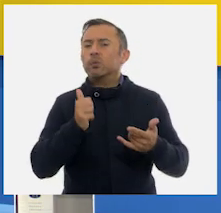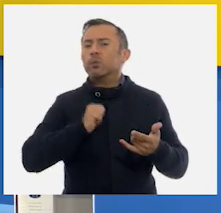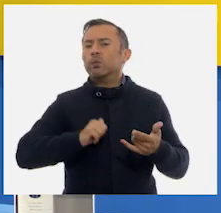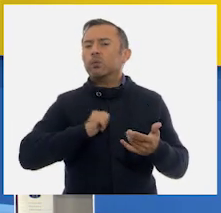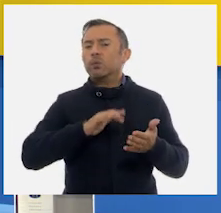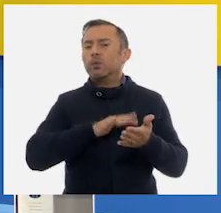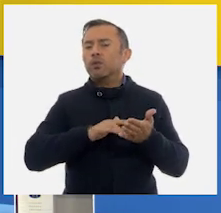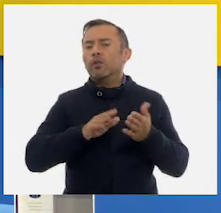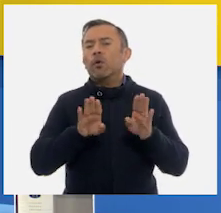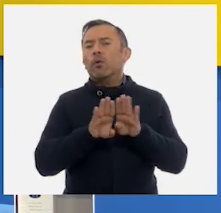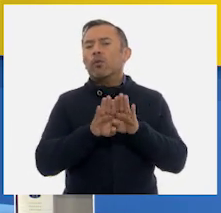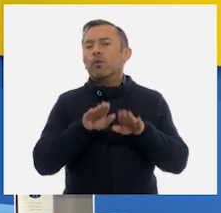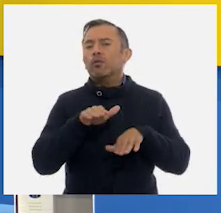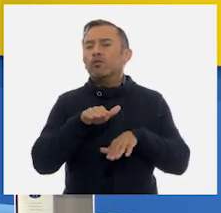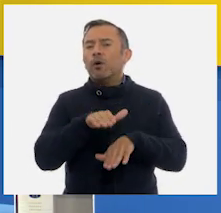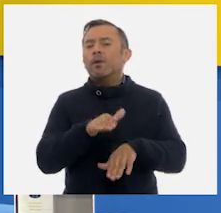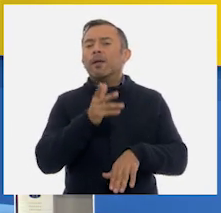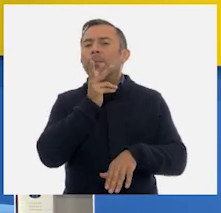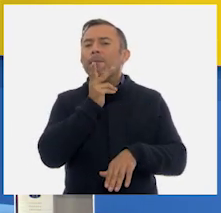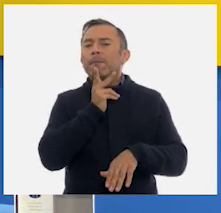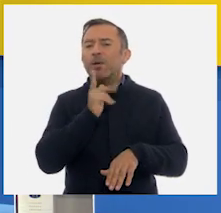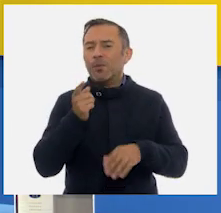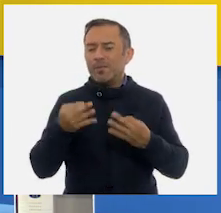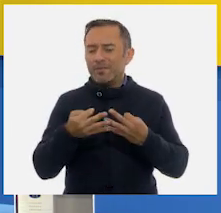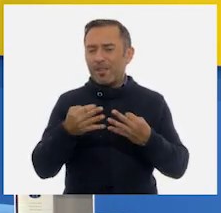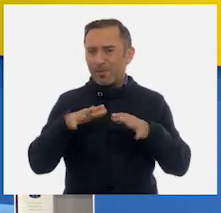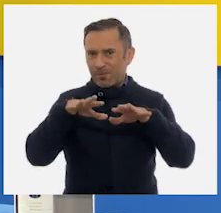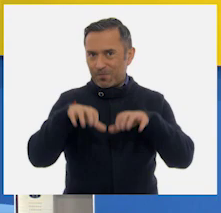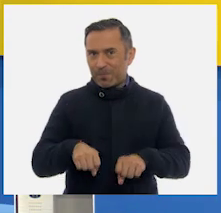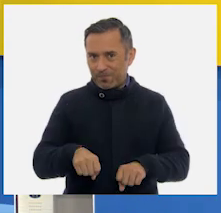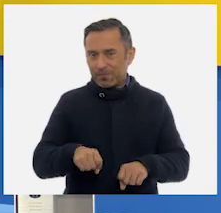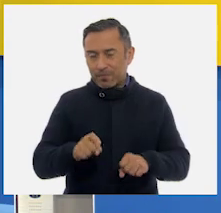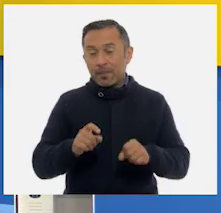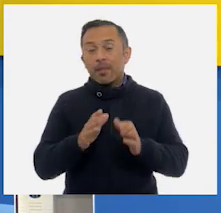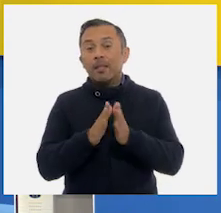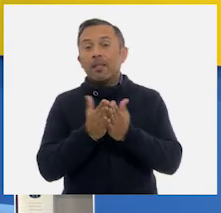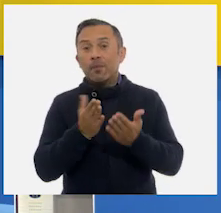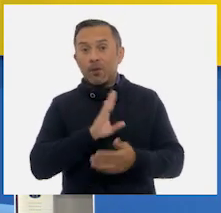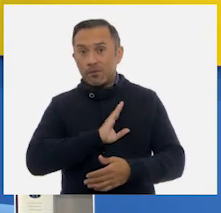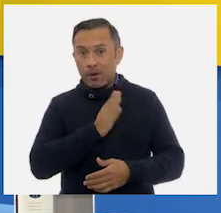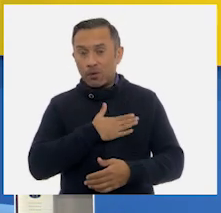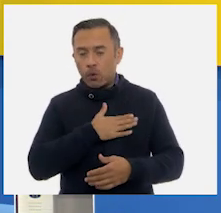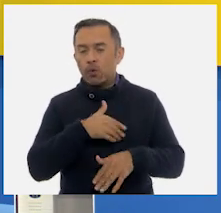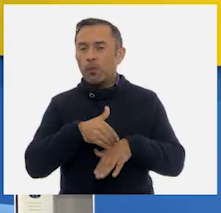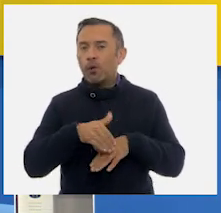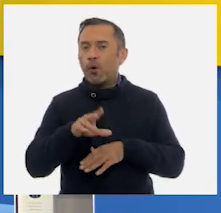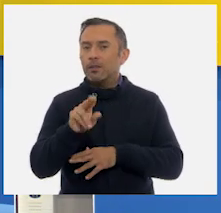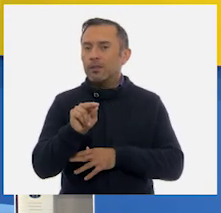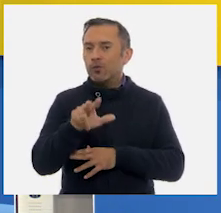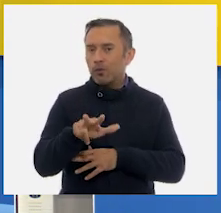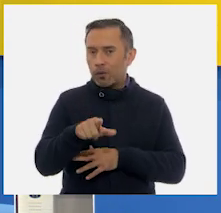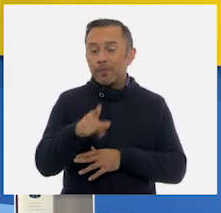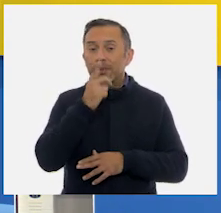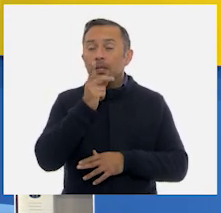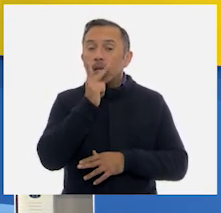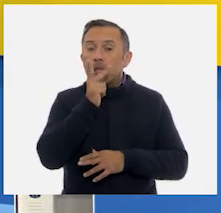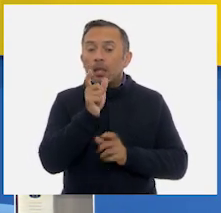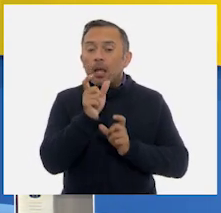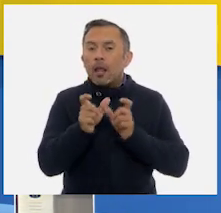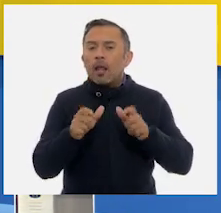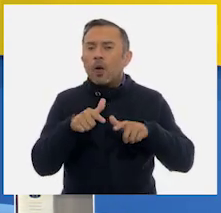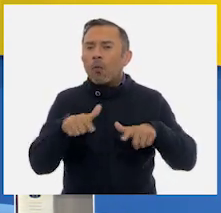expropiación petrolera que aparece en la página 88 de tu libro de texto de español, el lenguaje formal se distingue por la